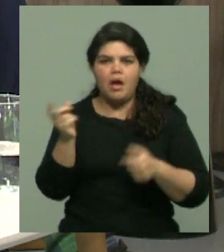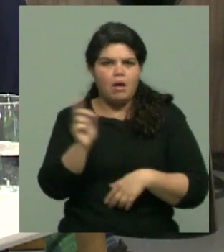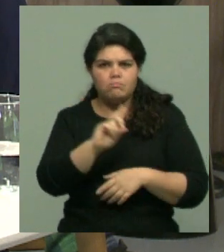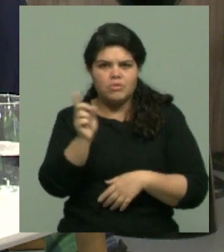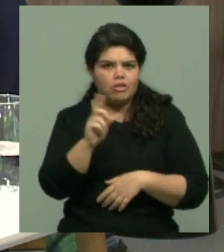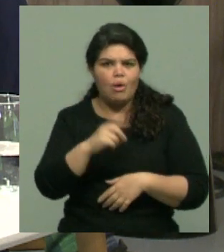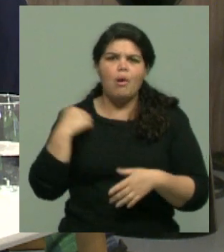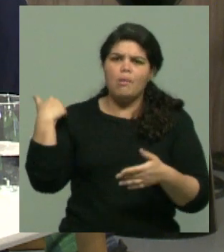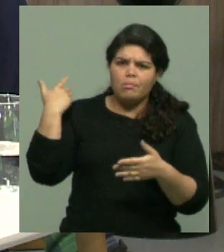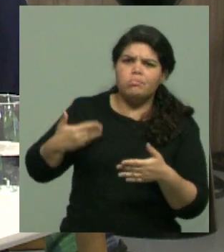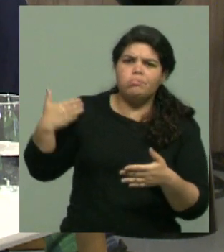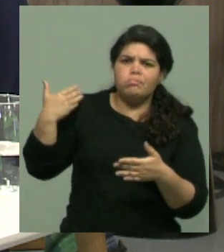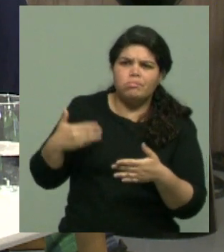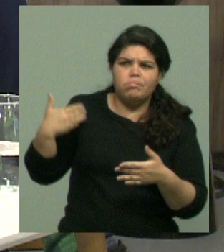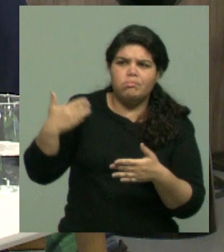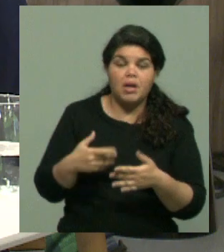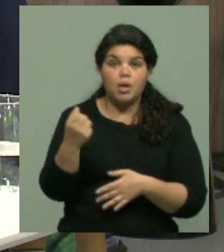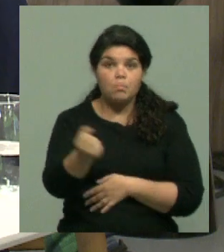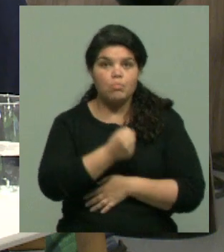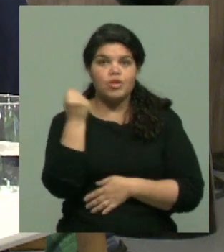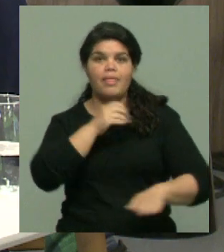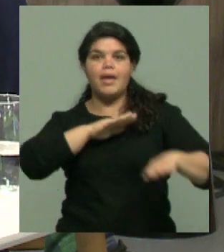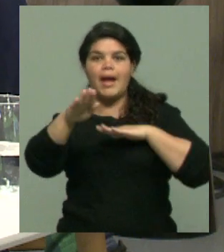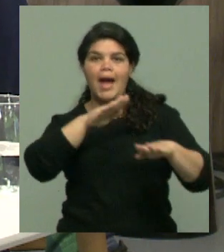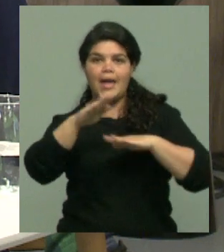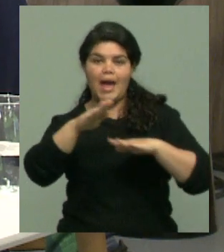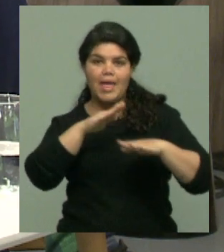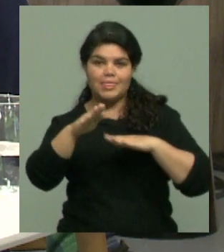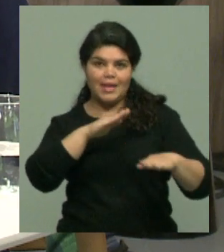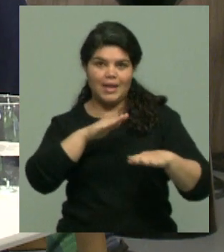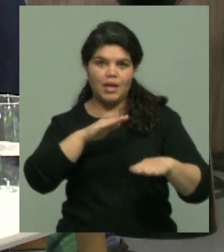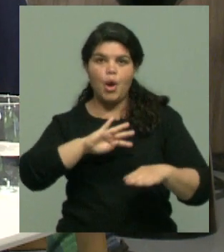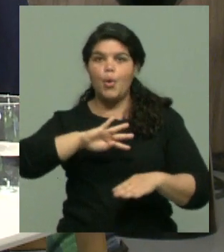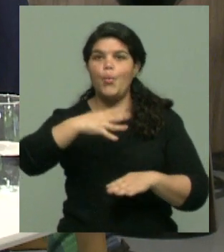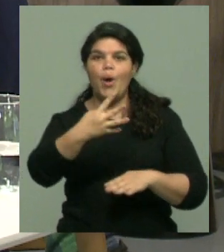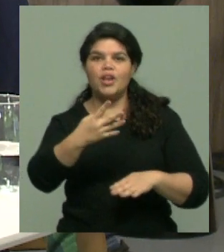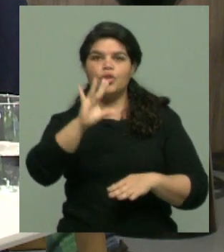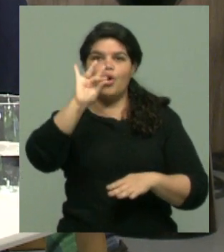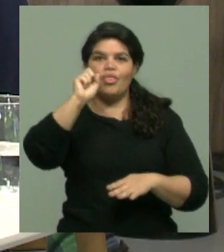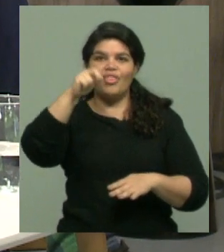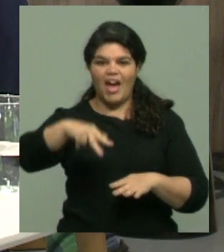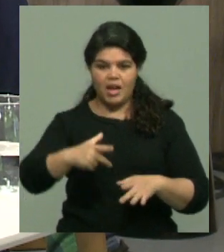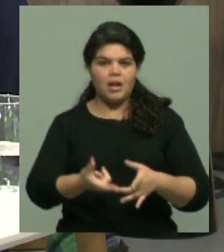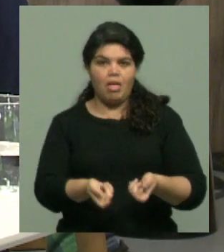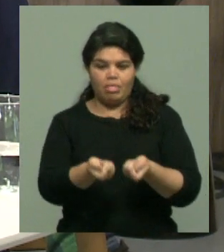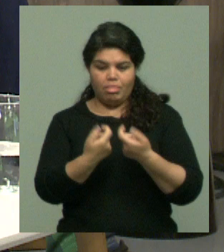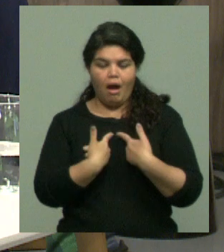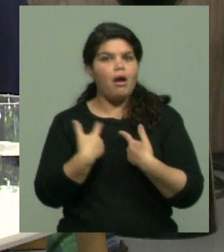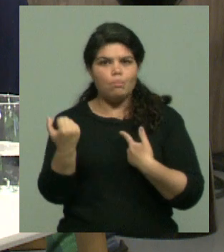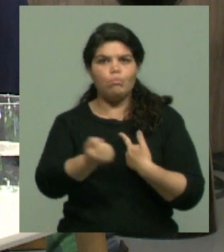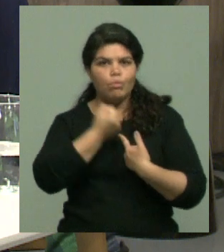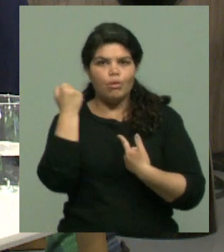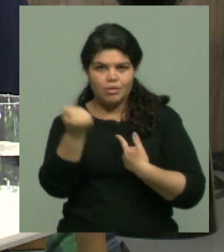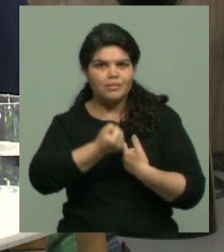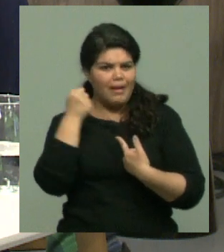importante la graduación, sobre todo para karate. No es una graduación baja para el para karate, todo lo contrario. Y bueno, él se viene